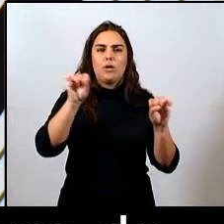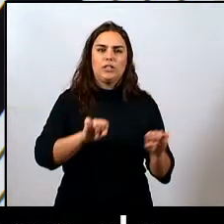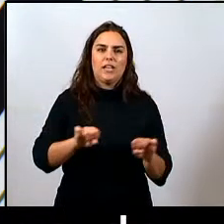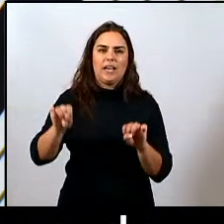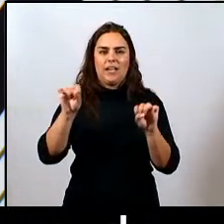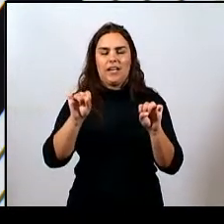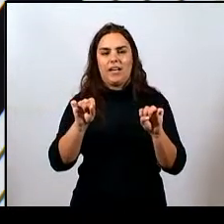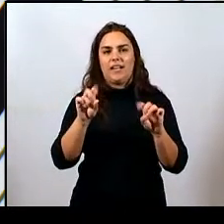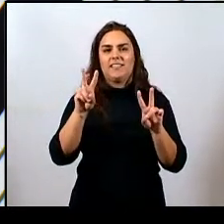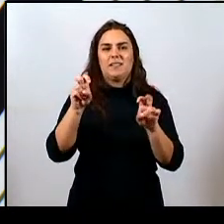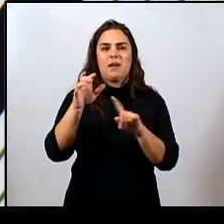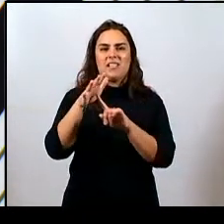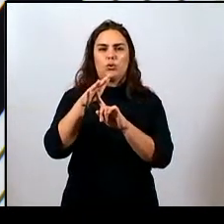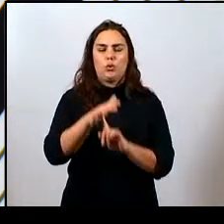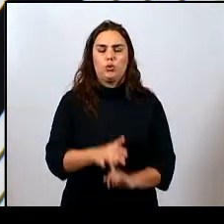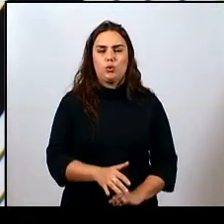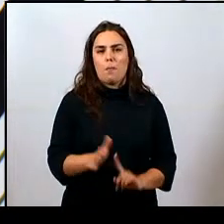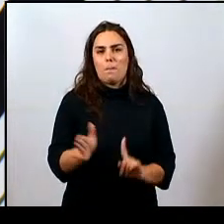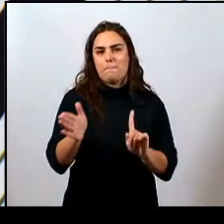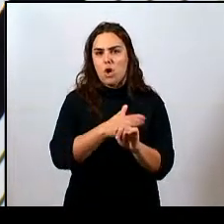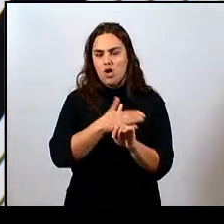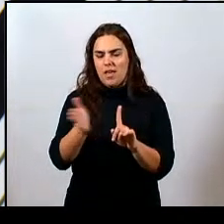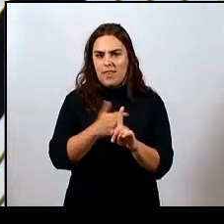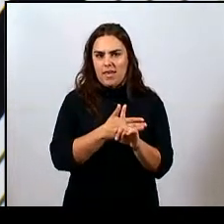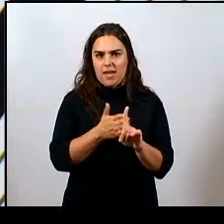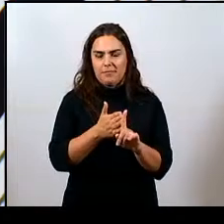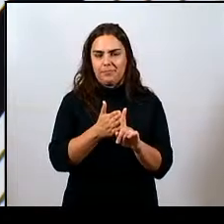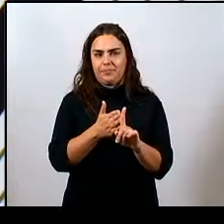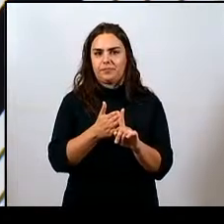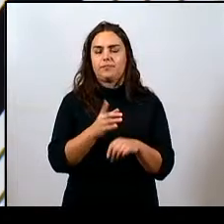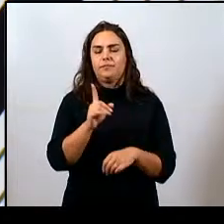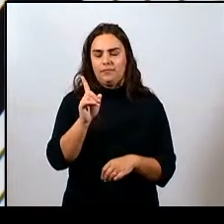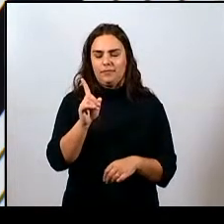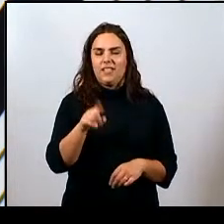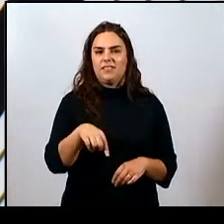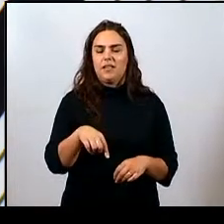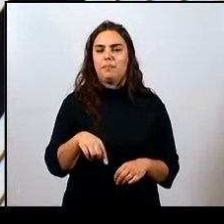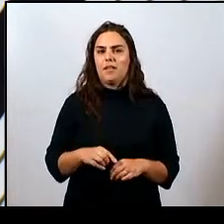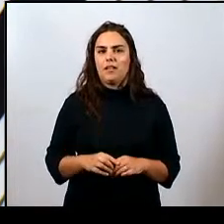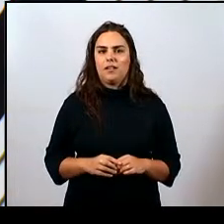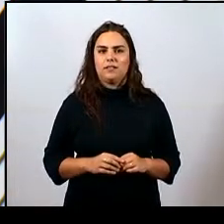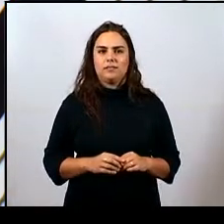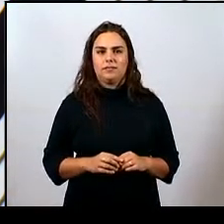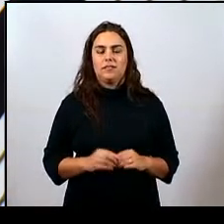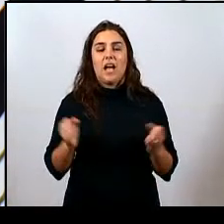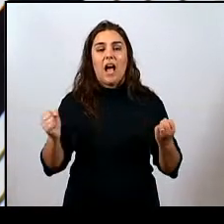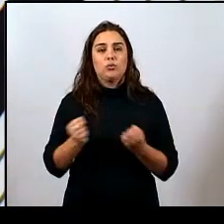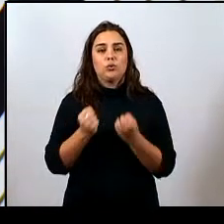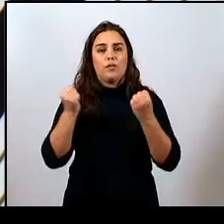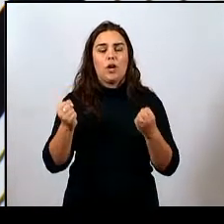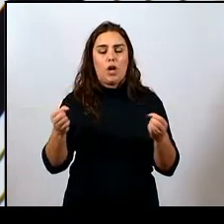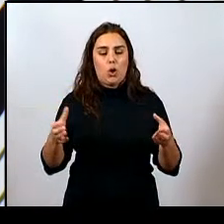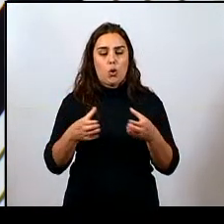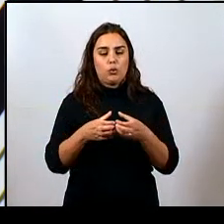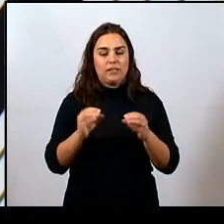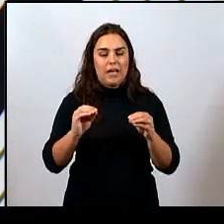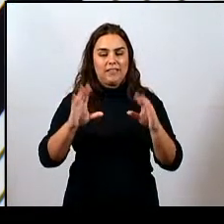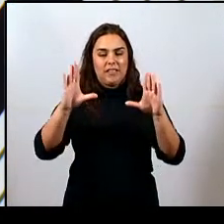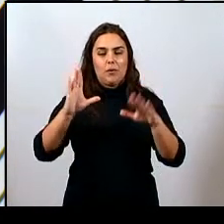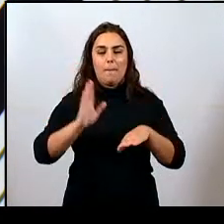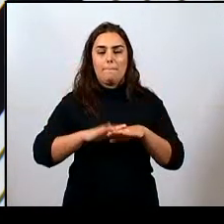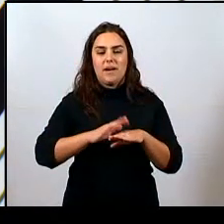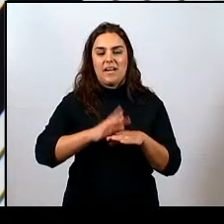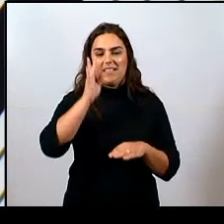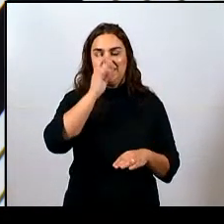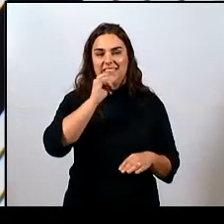la exclusión, de la violencia. También vamos a activar actuaciones conjuntas para